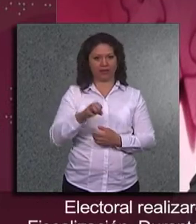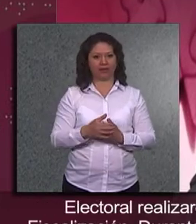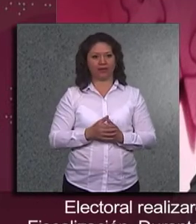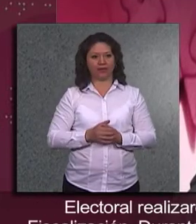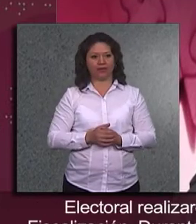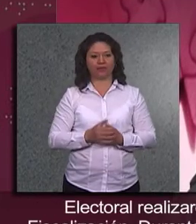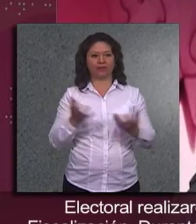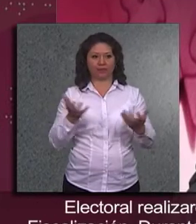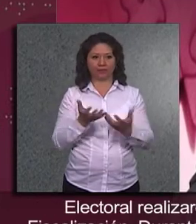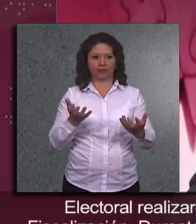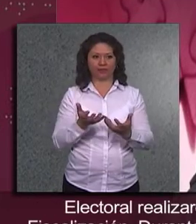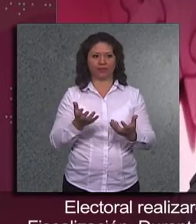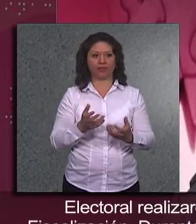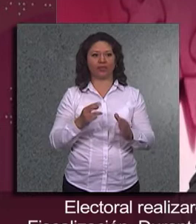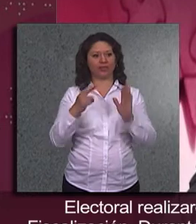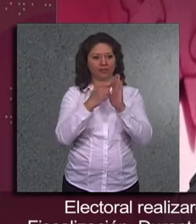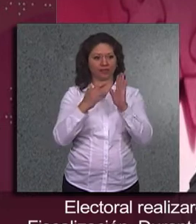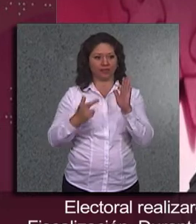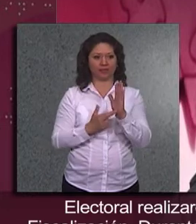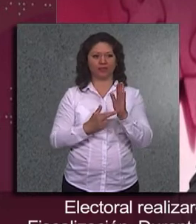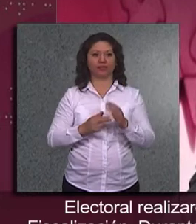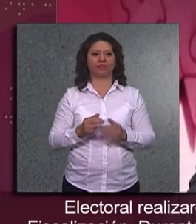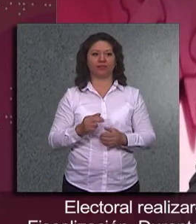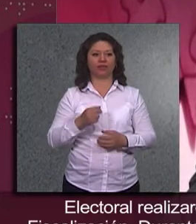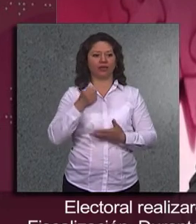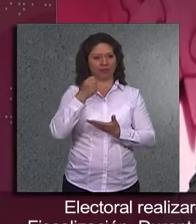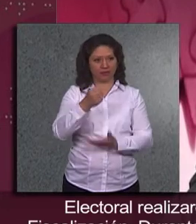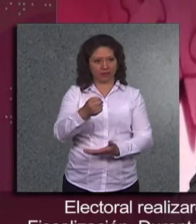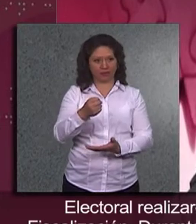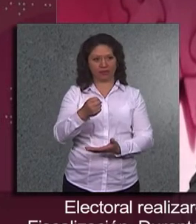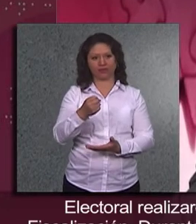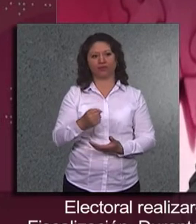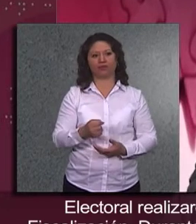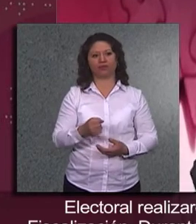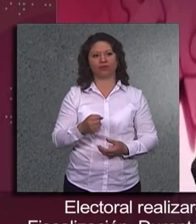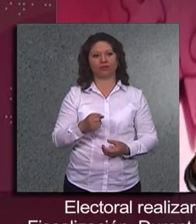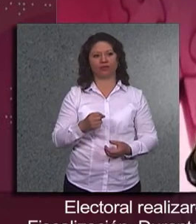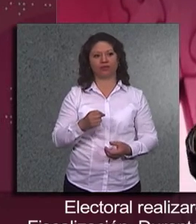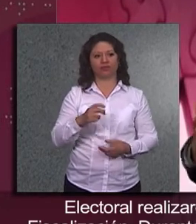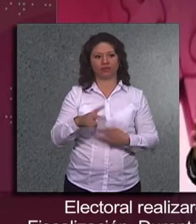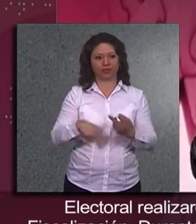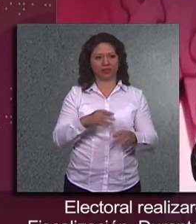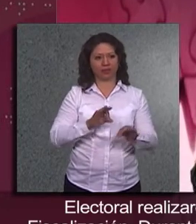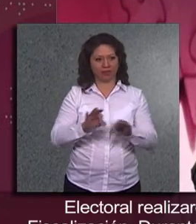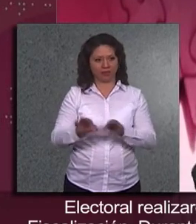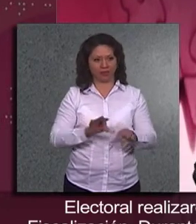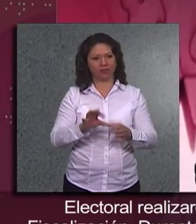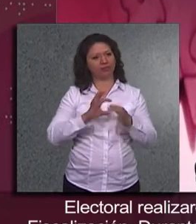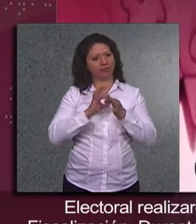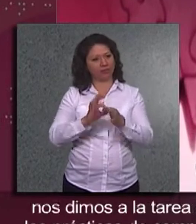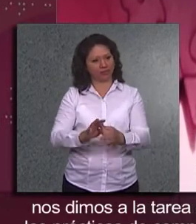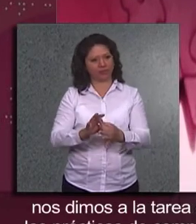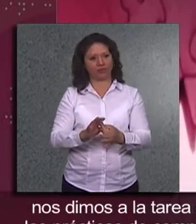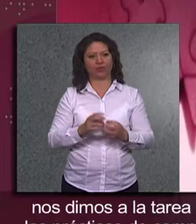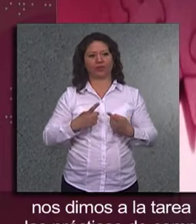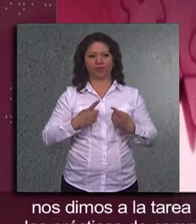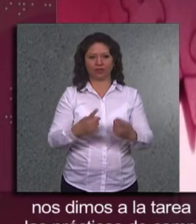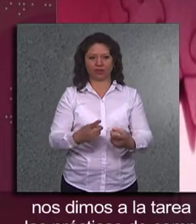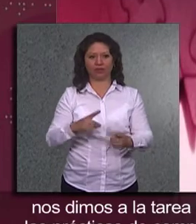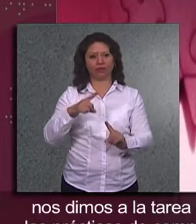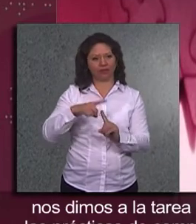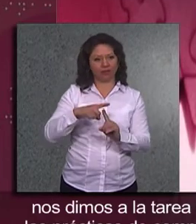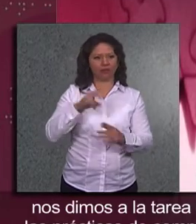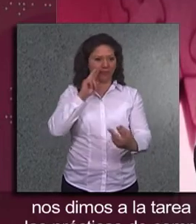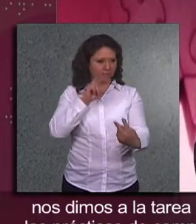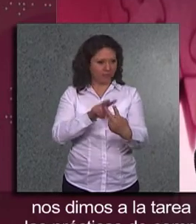electoral realizaron el reglamento de fiscalización durante este trabajo coordinado nos dimos a la tarea